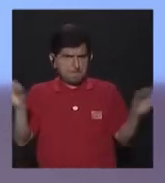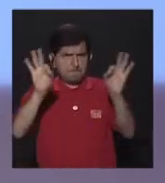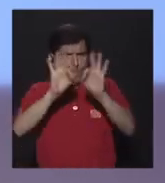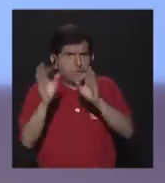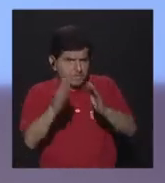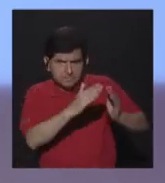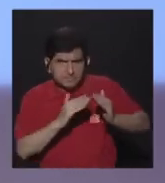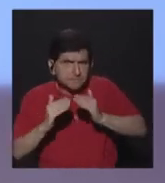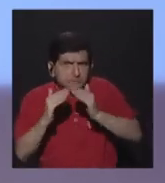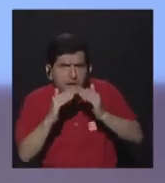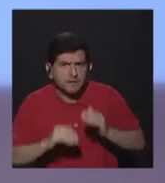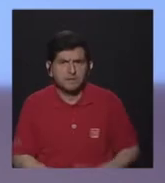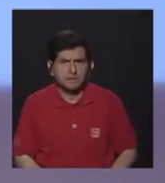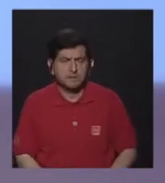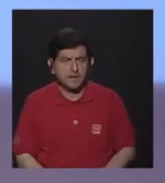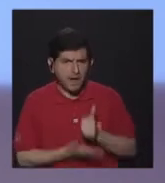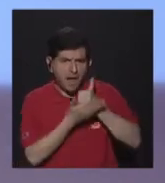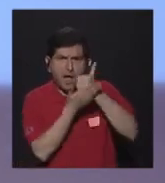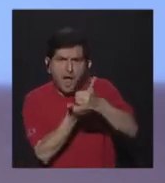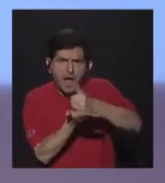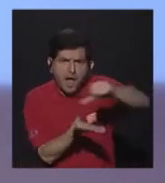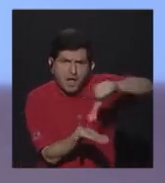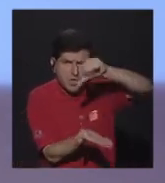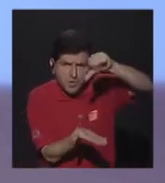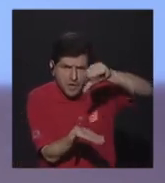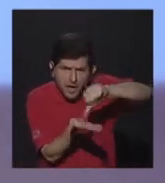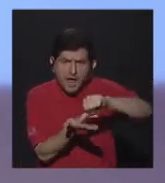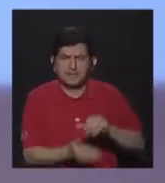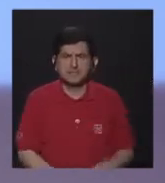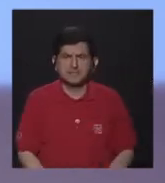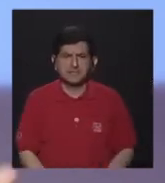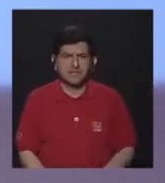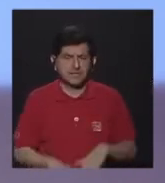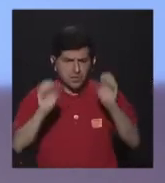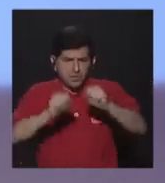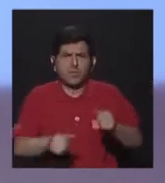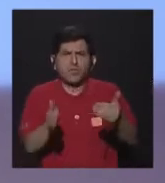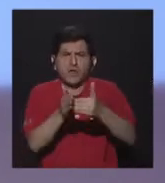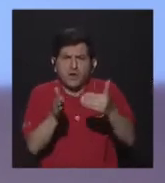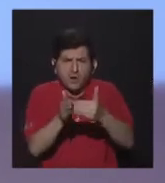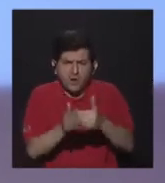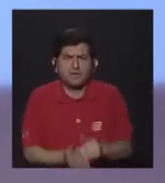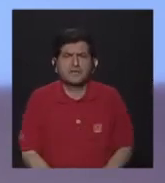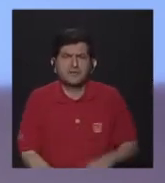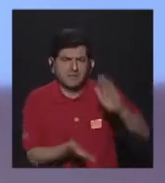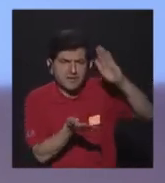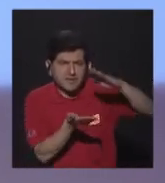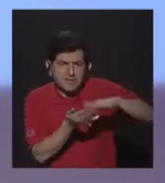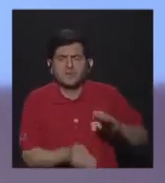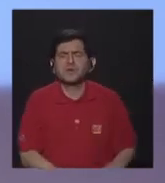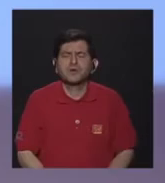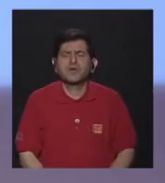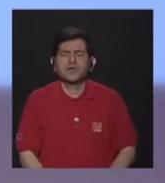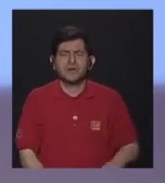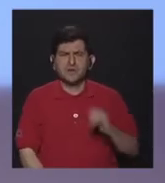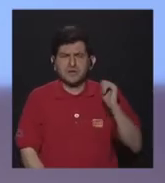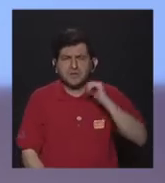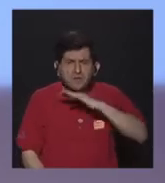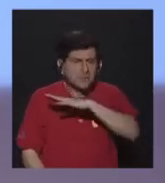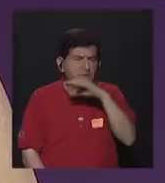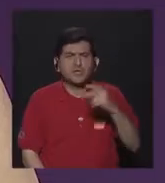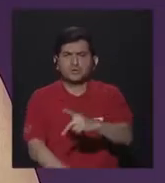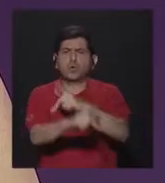comunidad porque sirven como un centro de generación de generación de contaminantes para el río de protección para